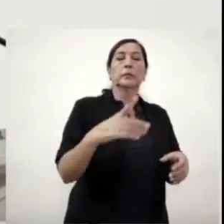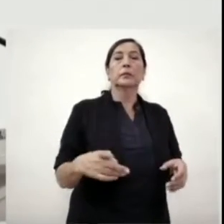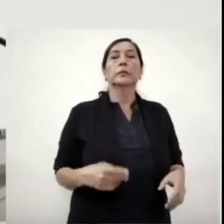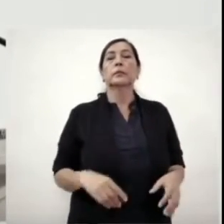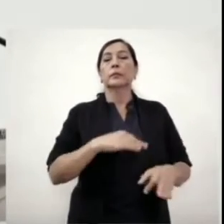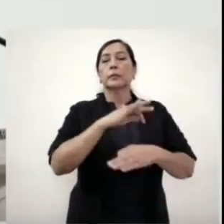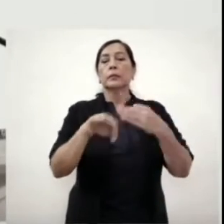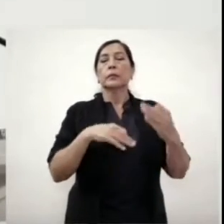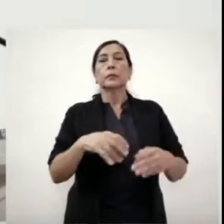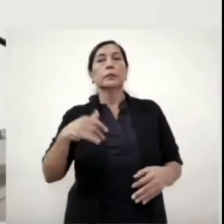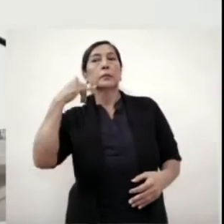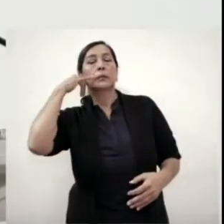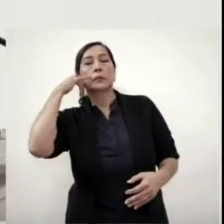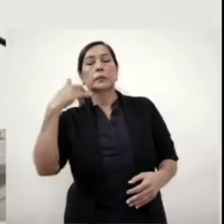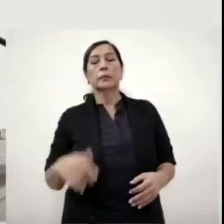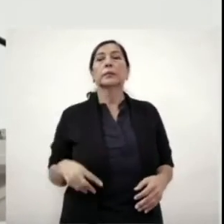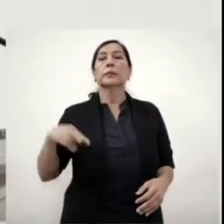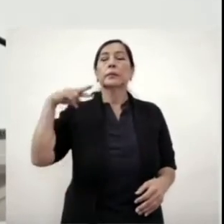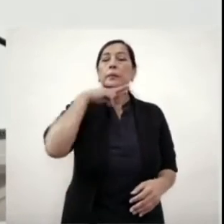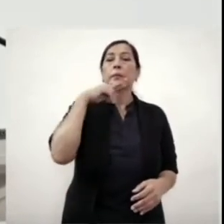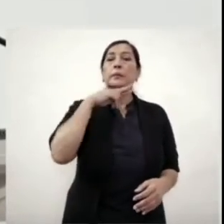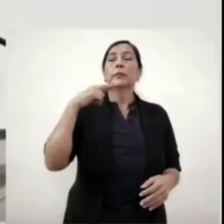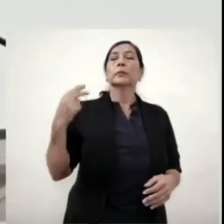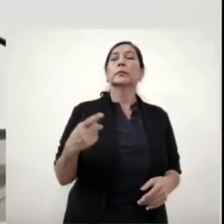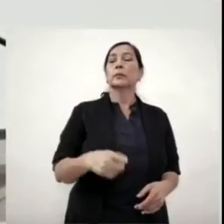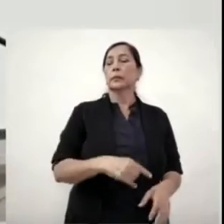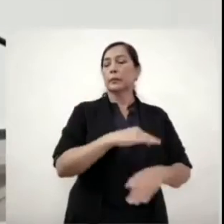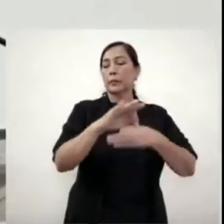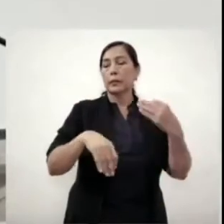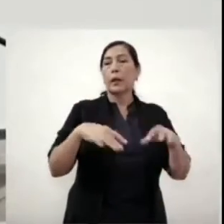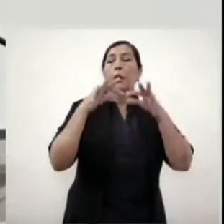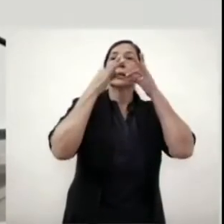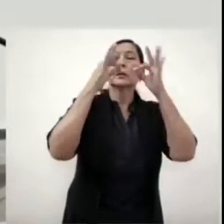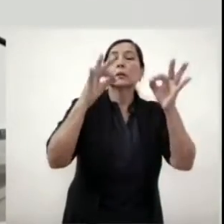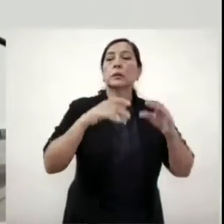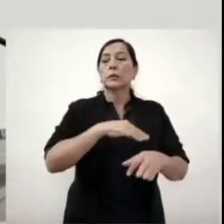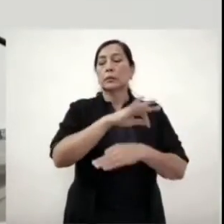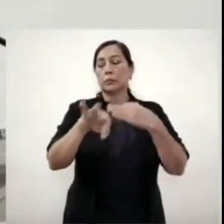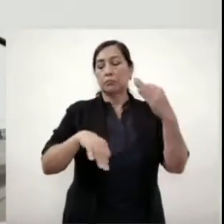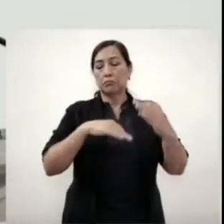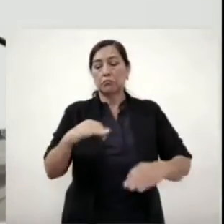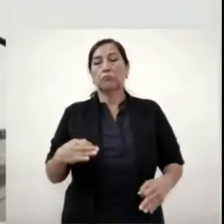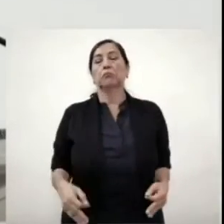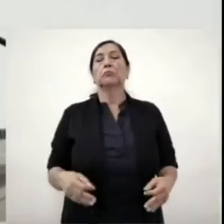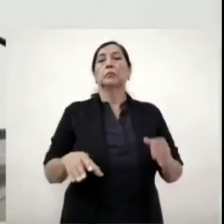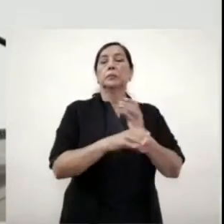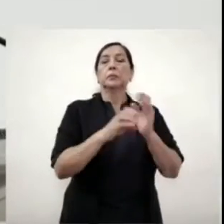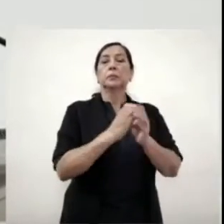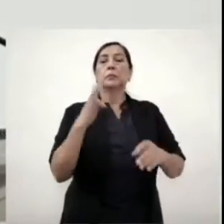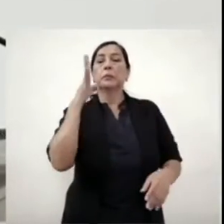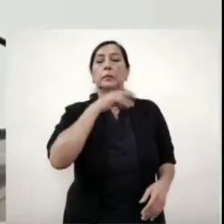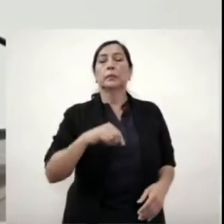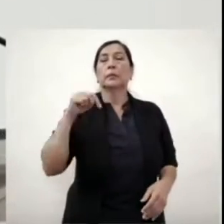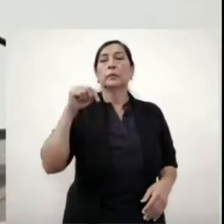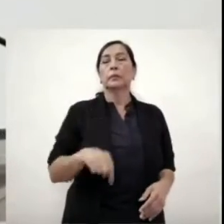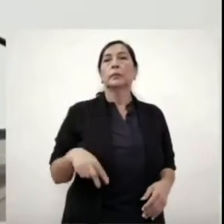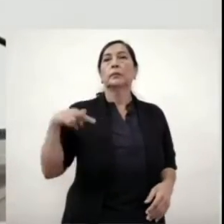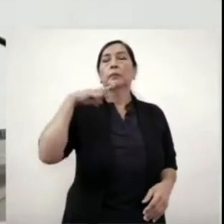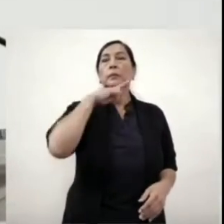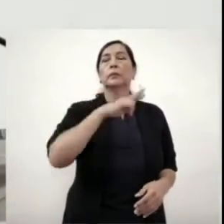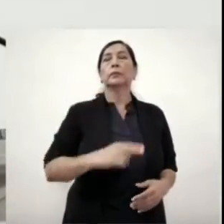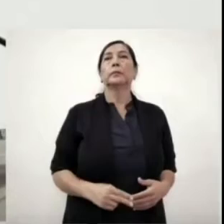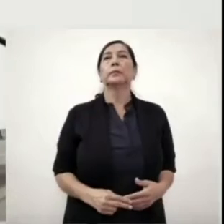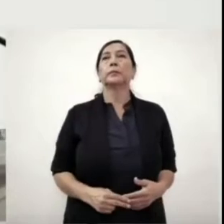atención de llamadas de emergencia y denuncias ciudadanas, como lo comentábamos con el presidente, algo importantísimo de lo cual hoy